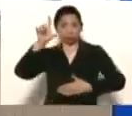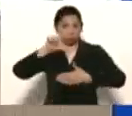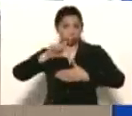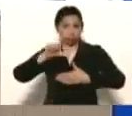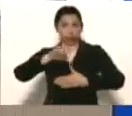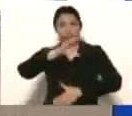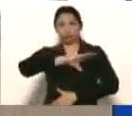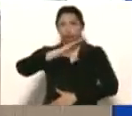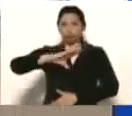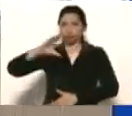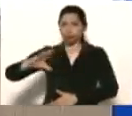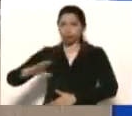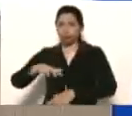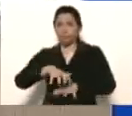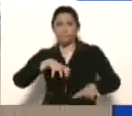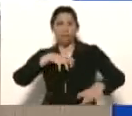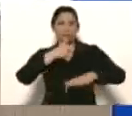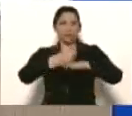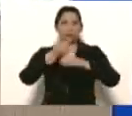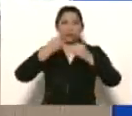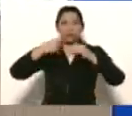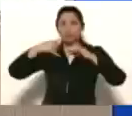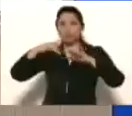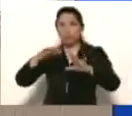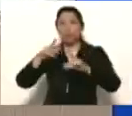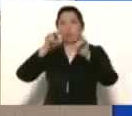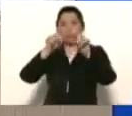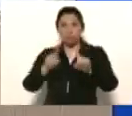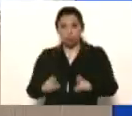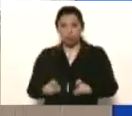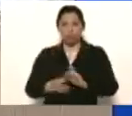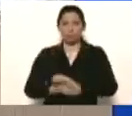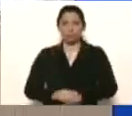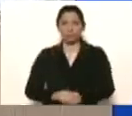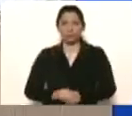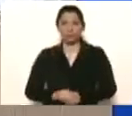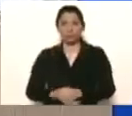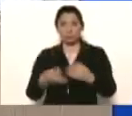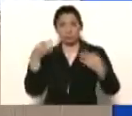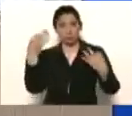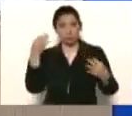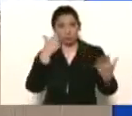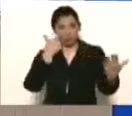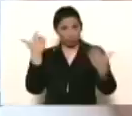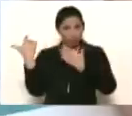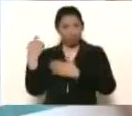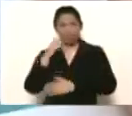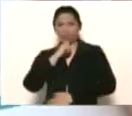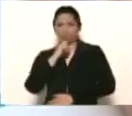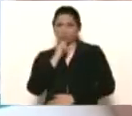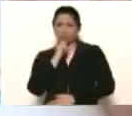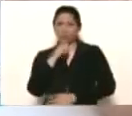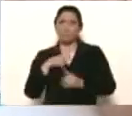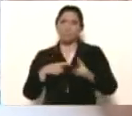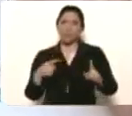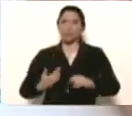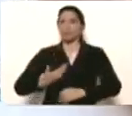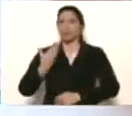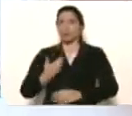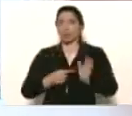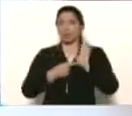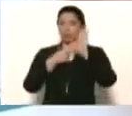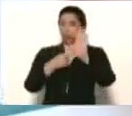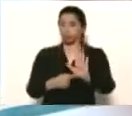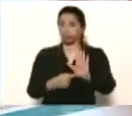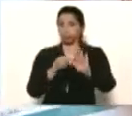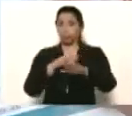el caribe con mayor número de pruebas por millón de habitantes y este es una lámina que aunque es un poquito complicada es muy importante